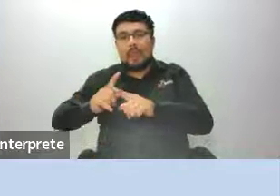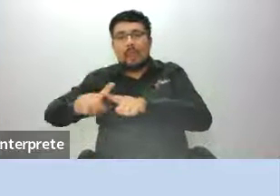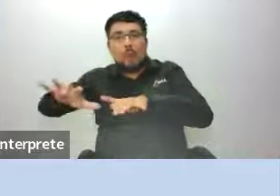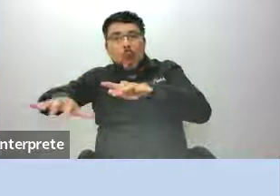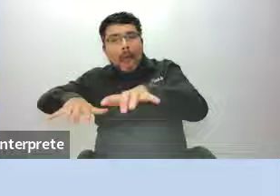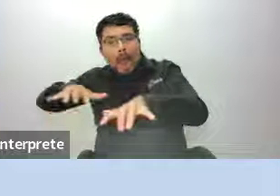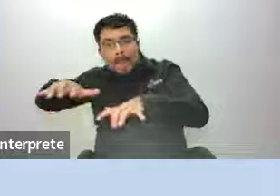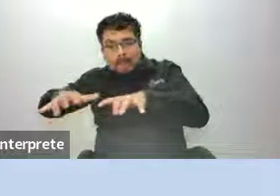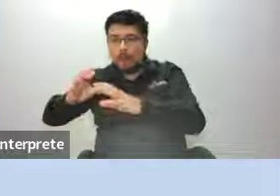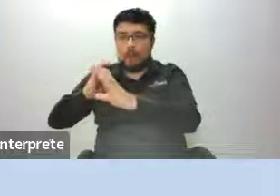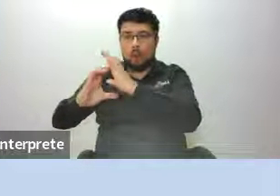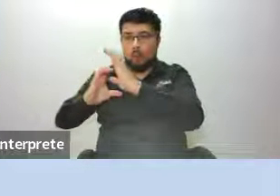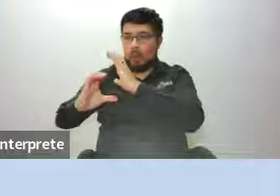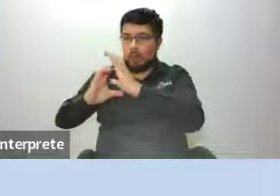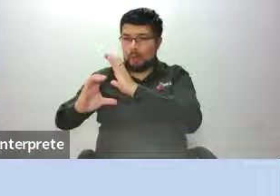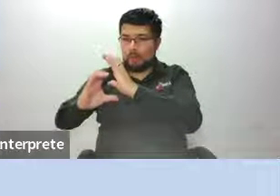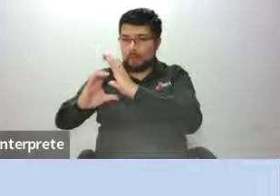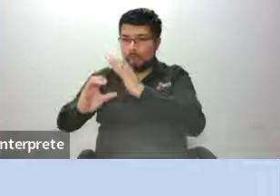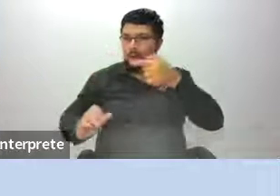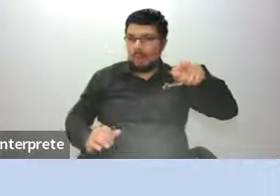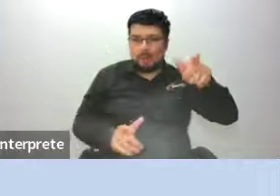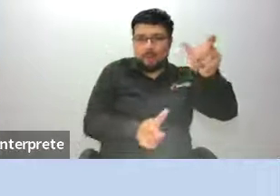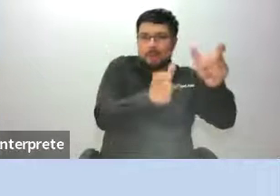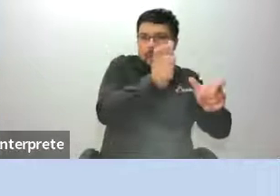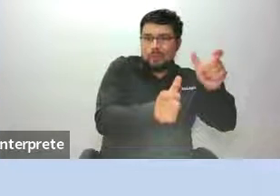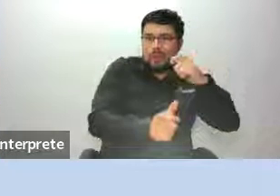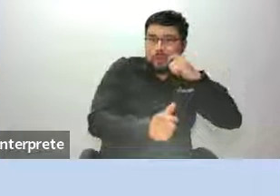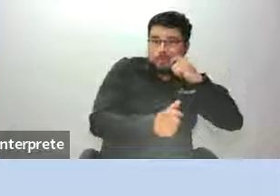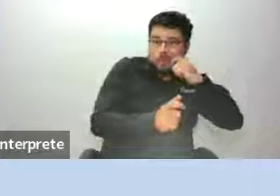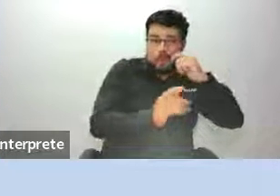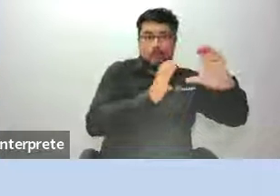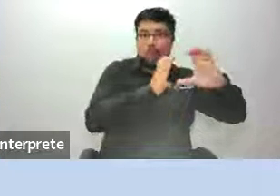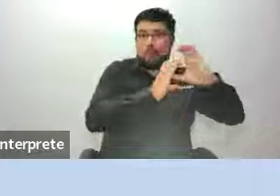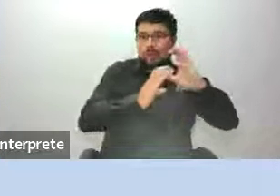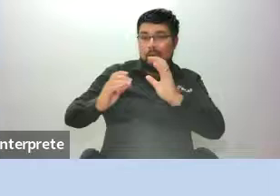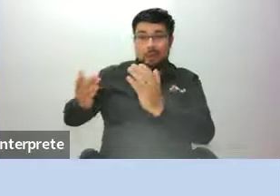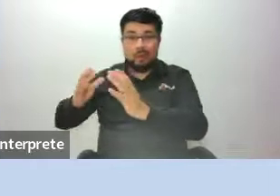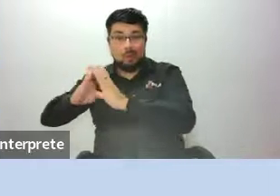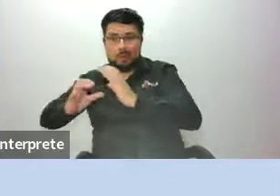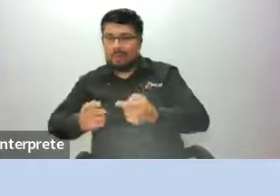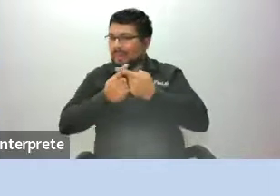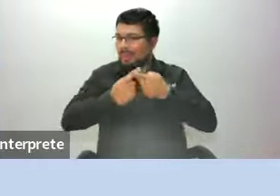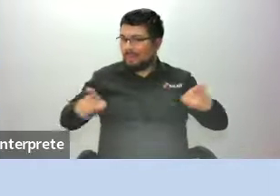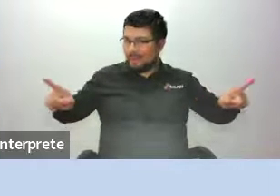mismo modo que nosotros podemos desarrollar, más allá de la comunicación, ¿sí? La